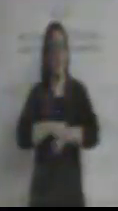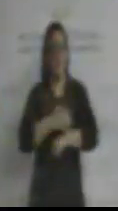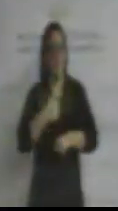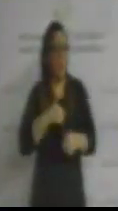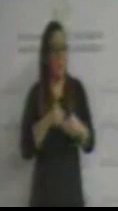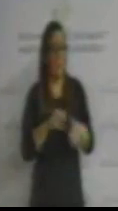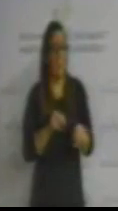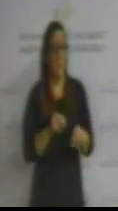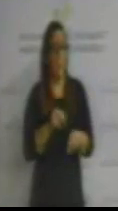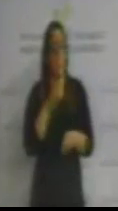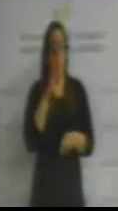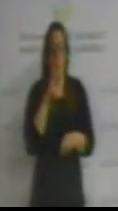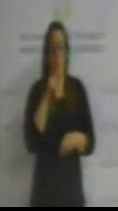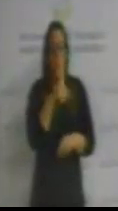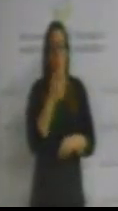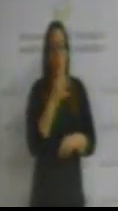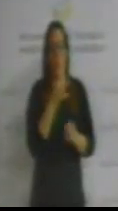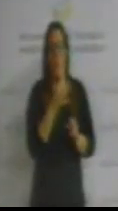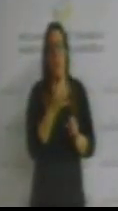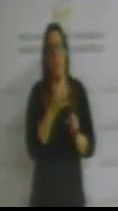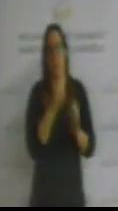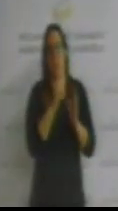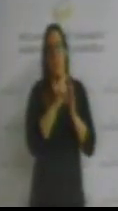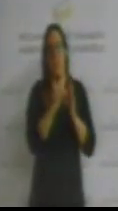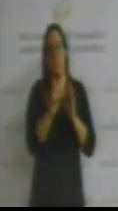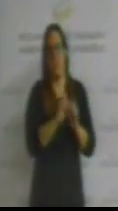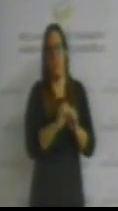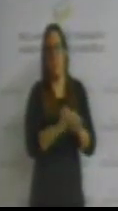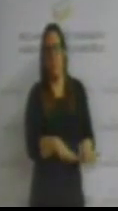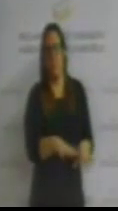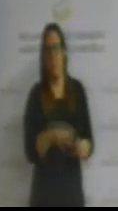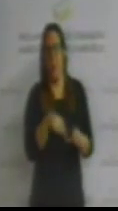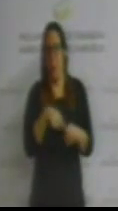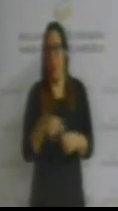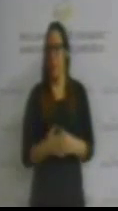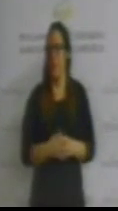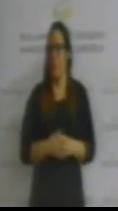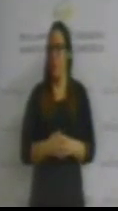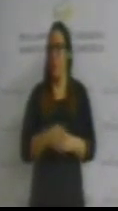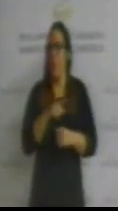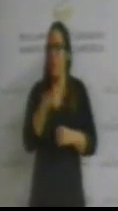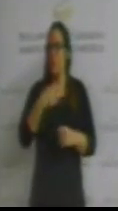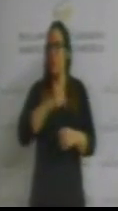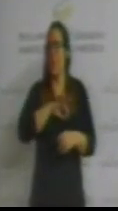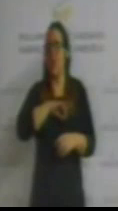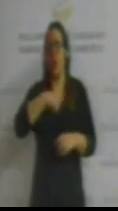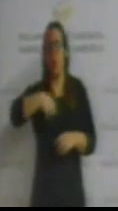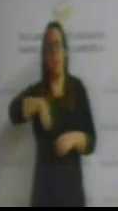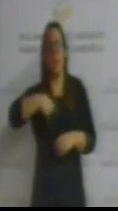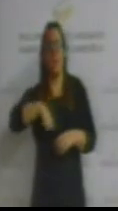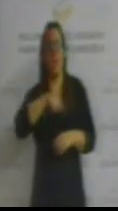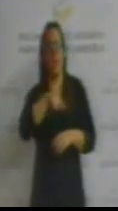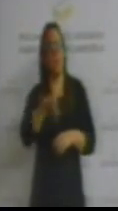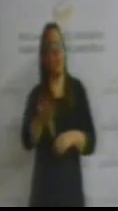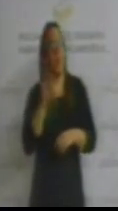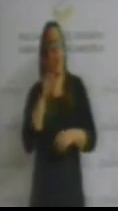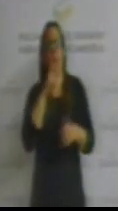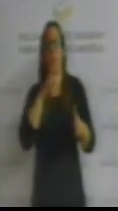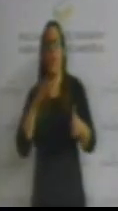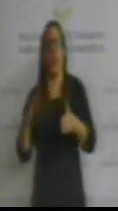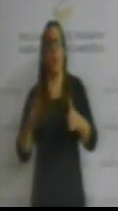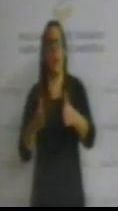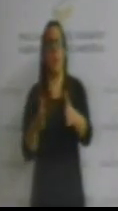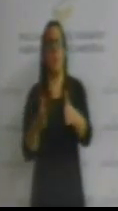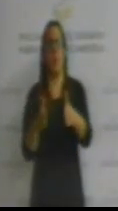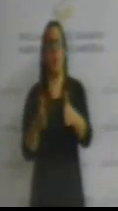haberse marchado, debiera haber dimitido. Usted, señora presidenta, ha elegido el camino de